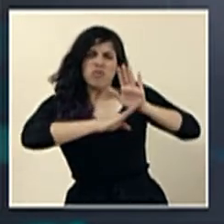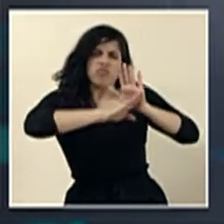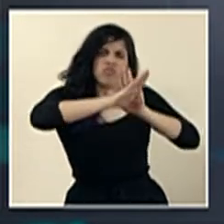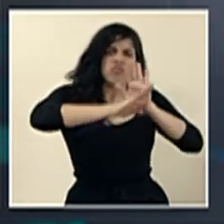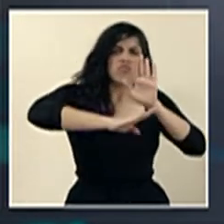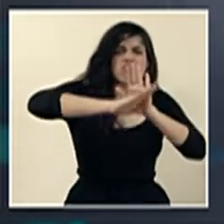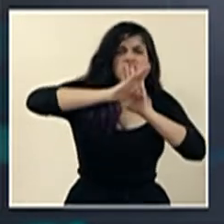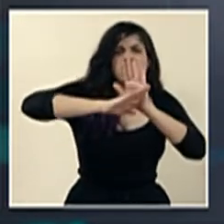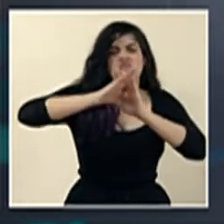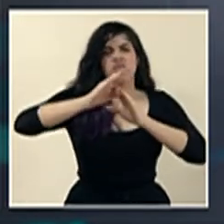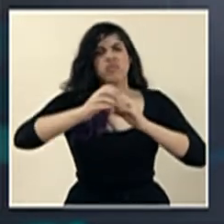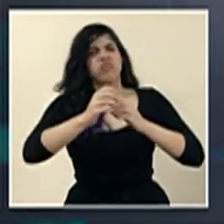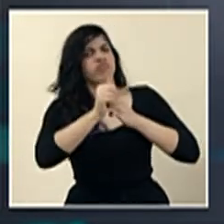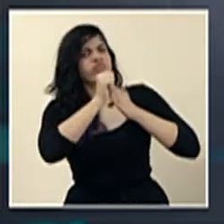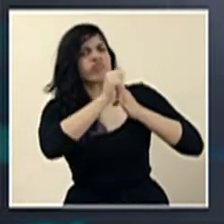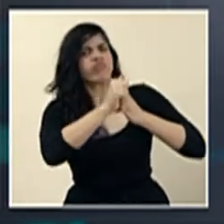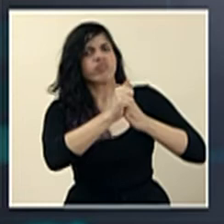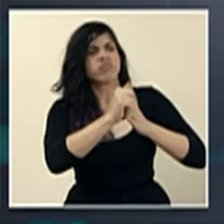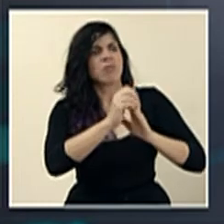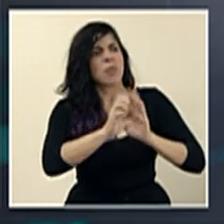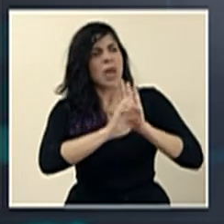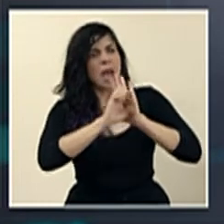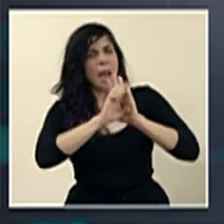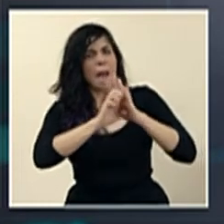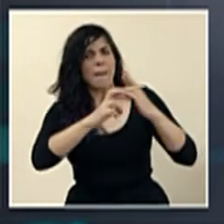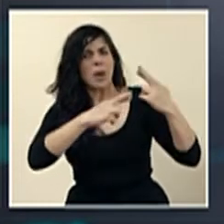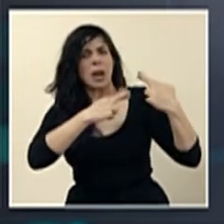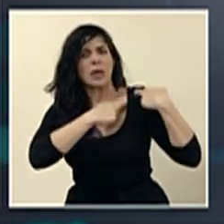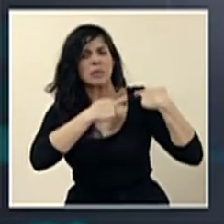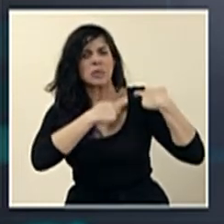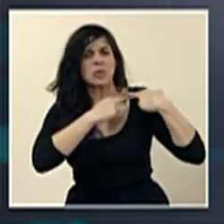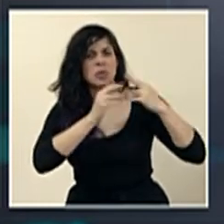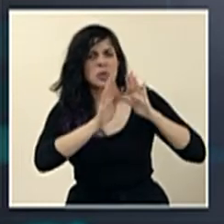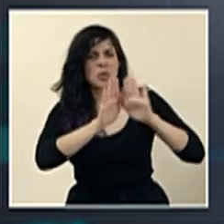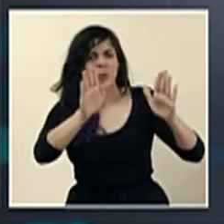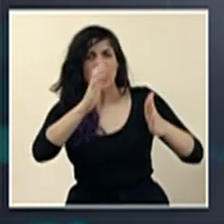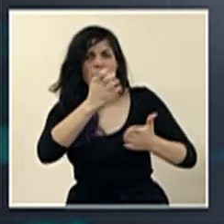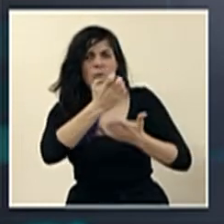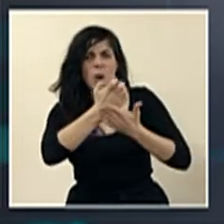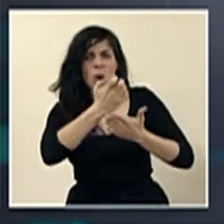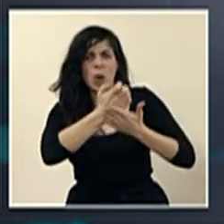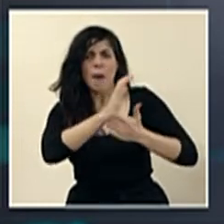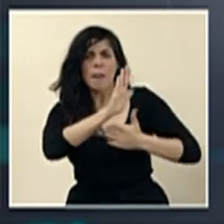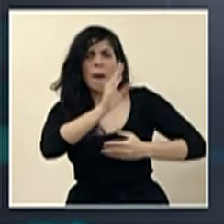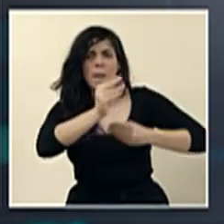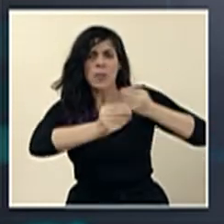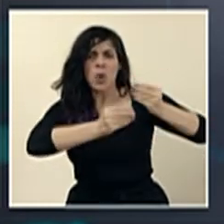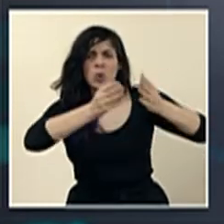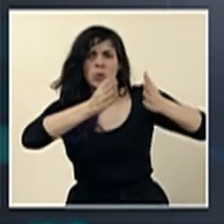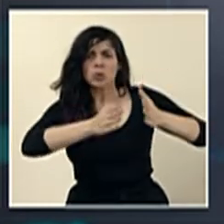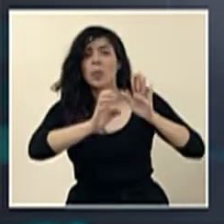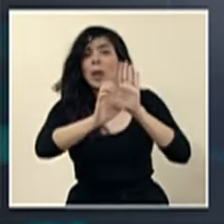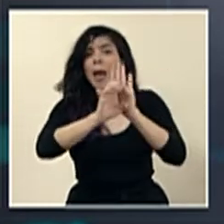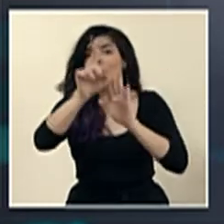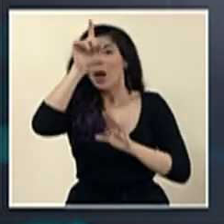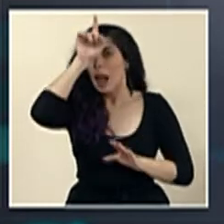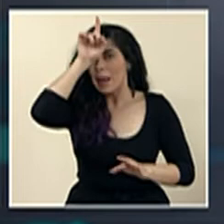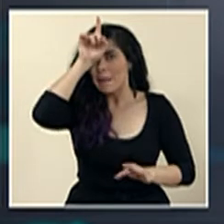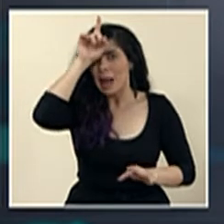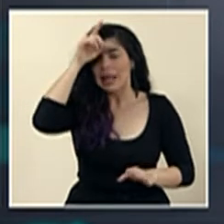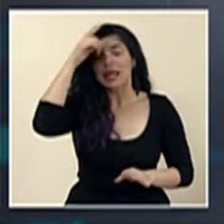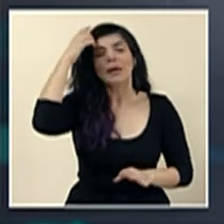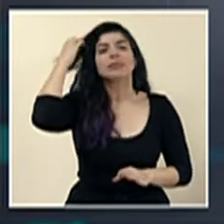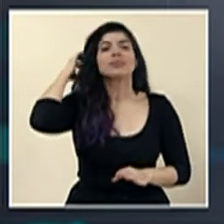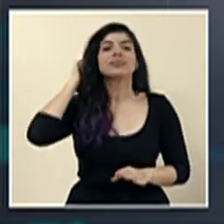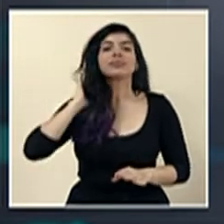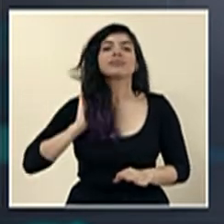los parangones, ejemplos de responsabilidad macroeconómica y productividad, como Alemania,